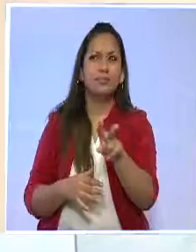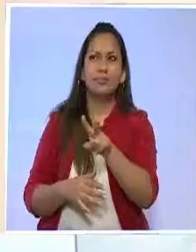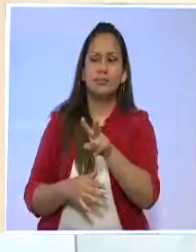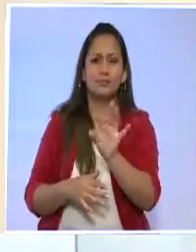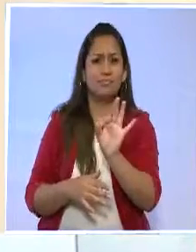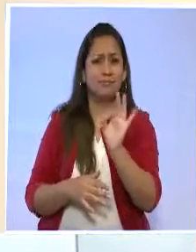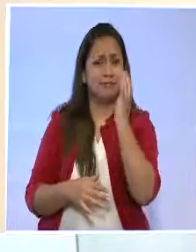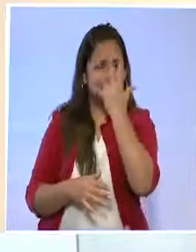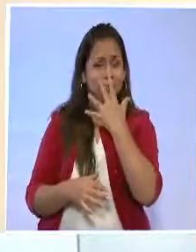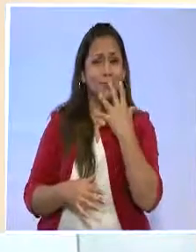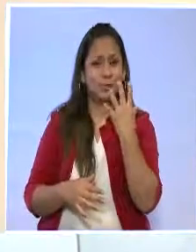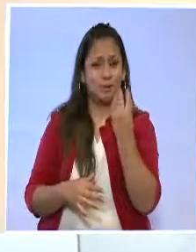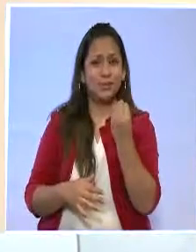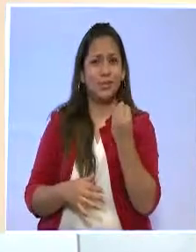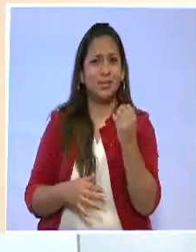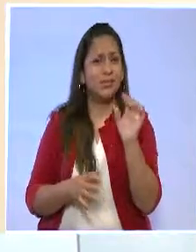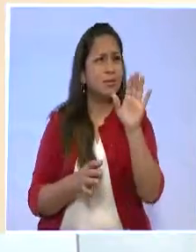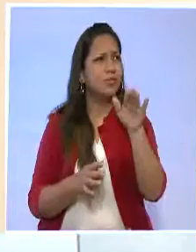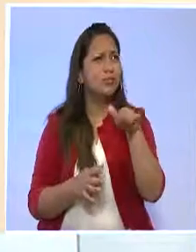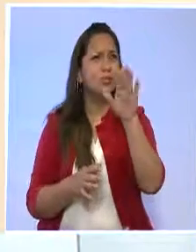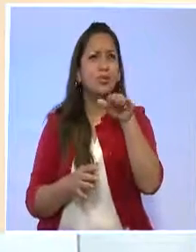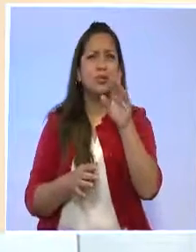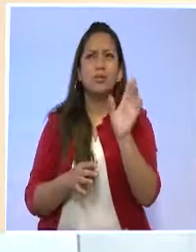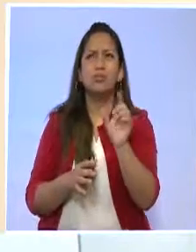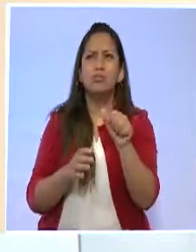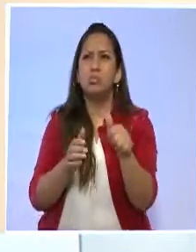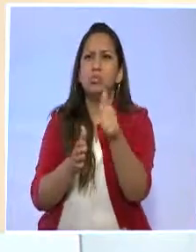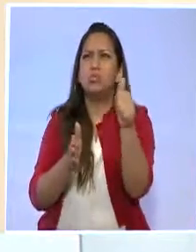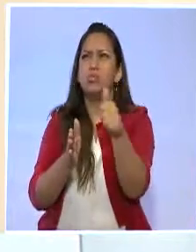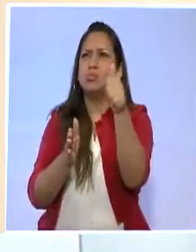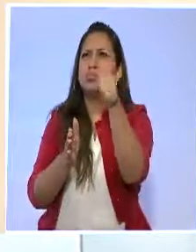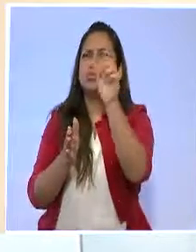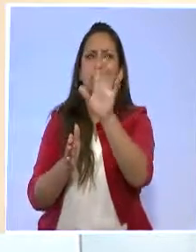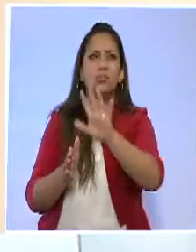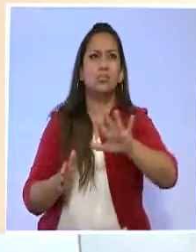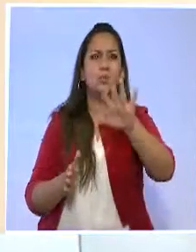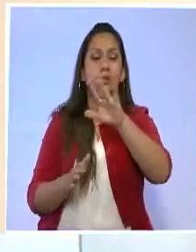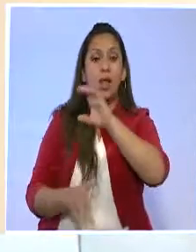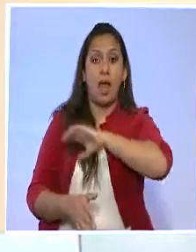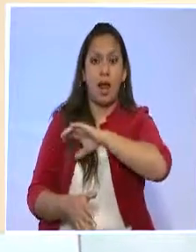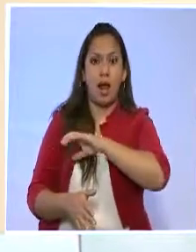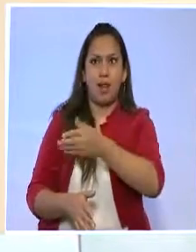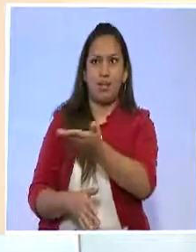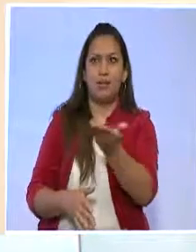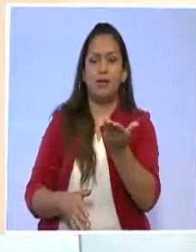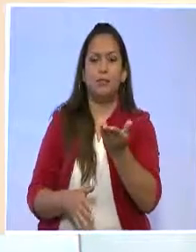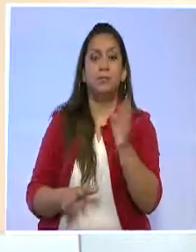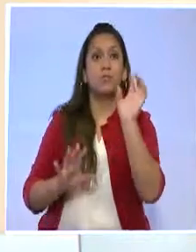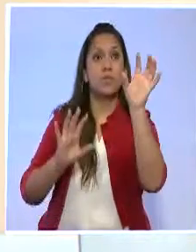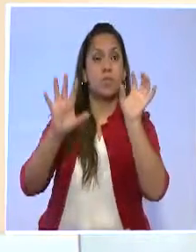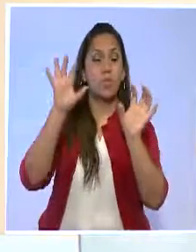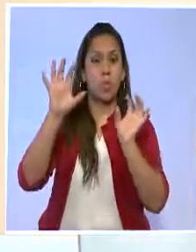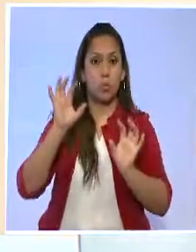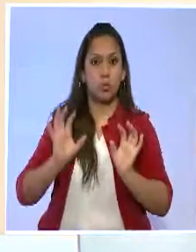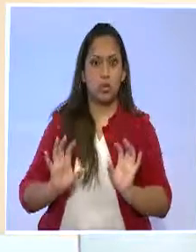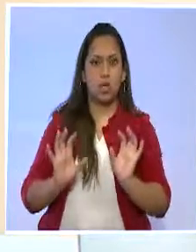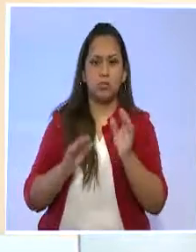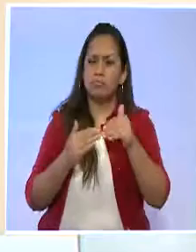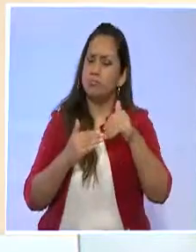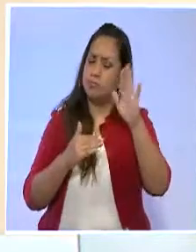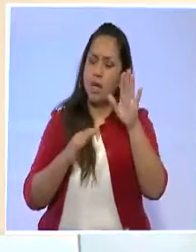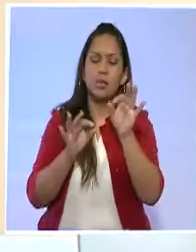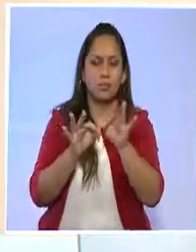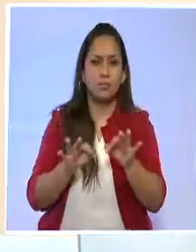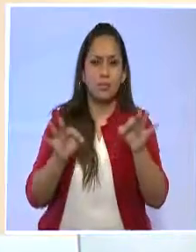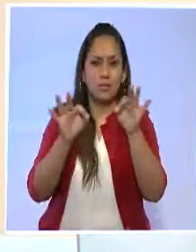por invitación del gobernador de san petersburgo también en uno de los museos más importantes que hay en nivel del mundo que es el